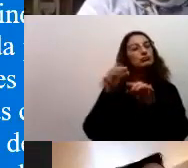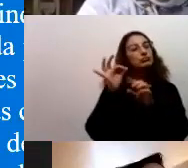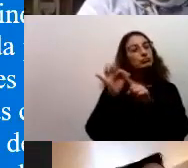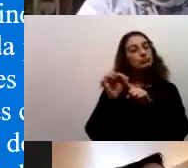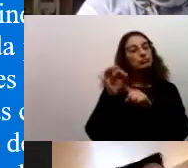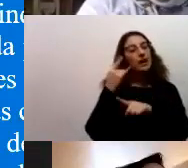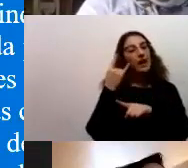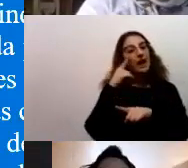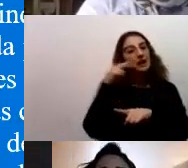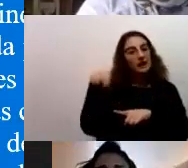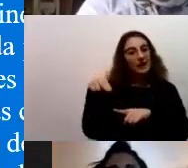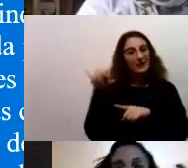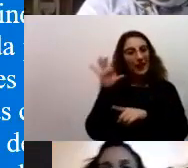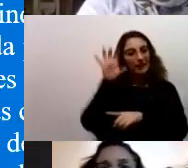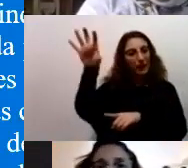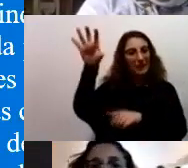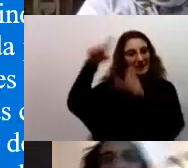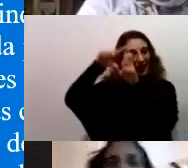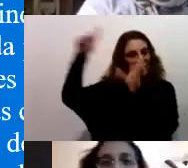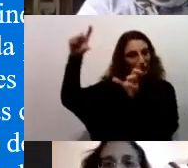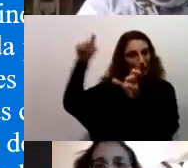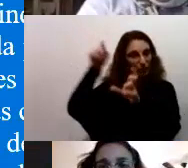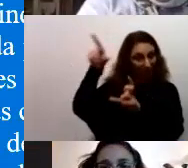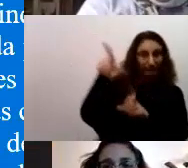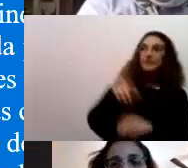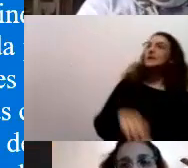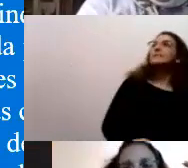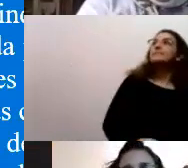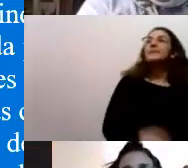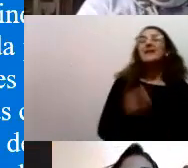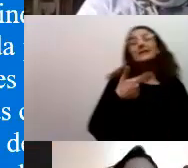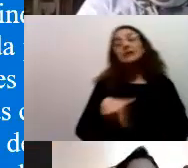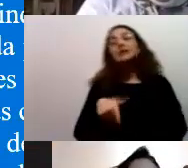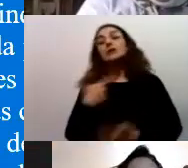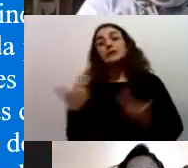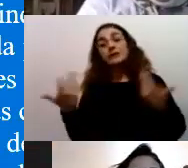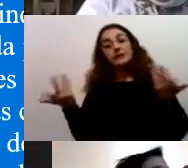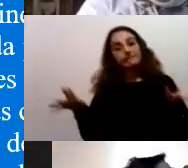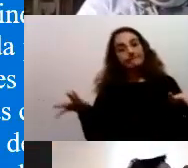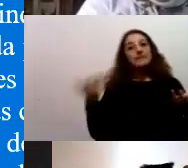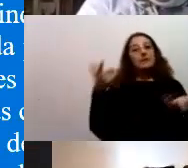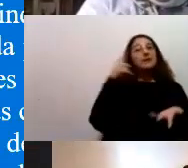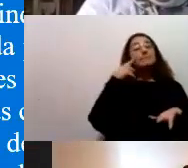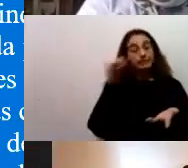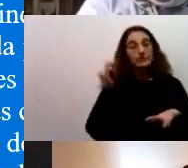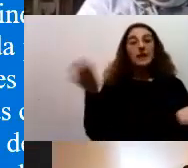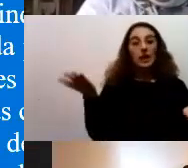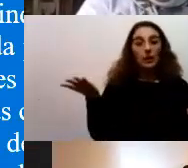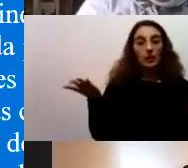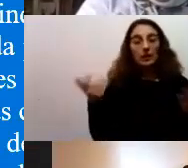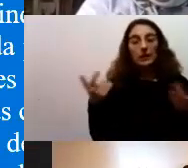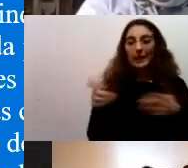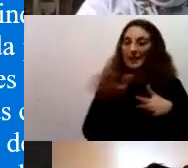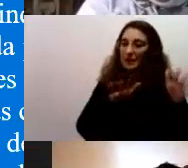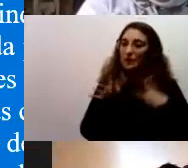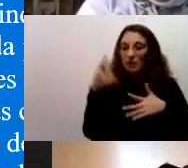bueno, nosotros tendríamos que poder tener en cuenta estas situaciones